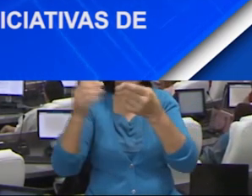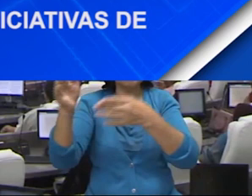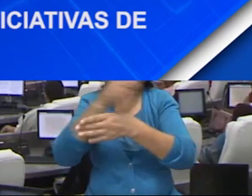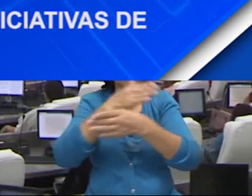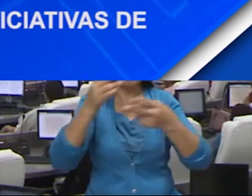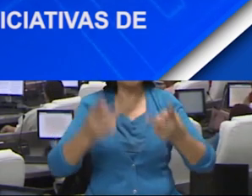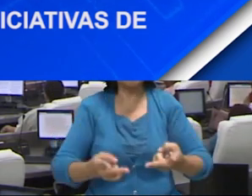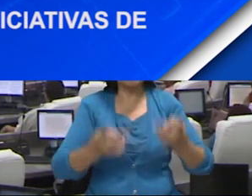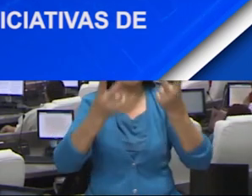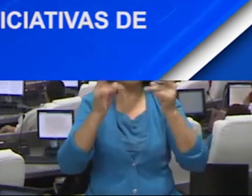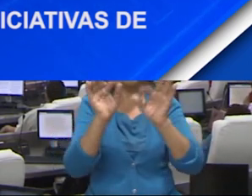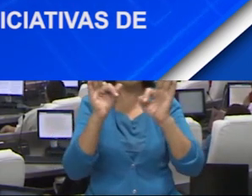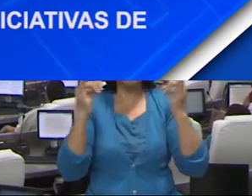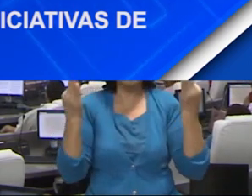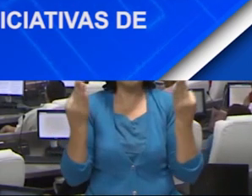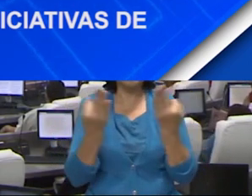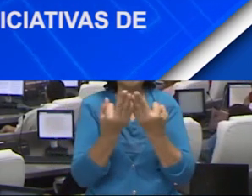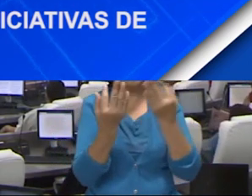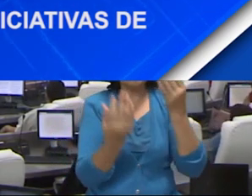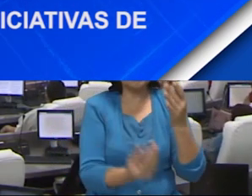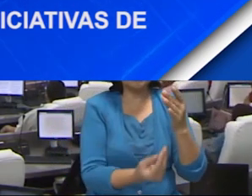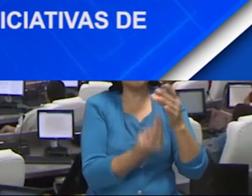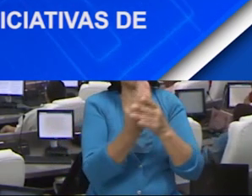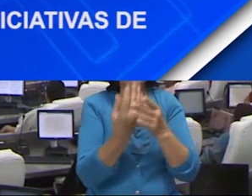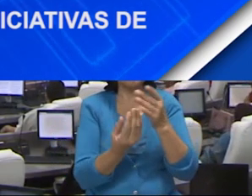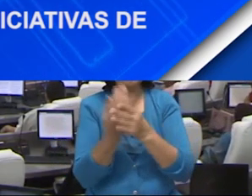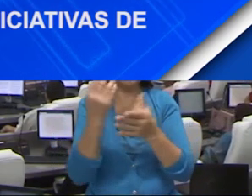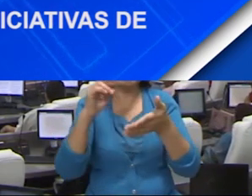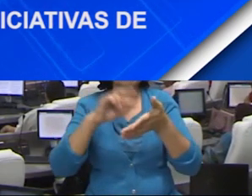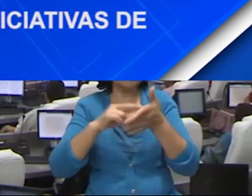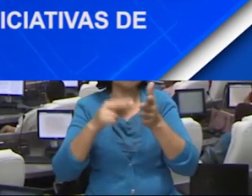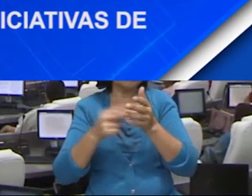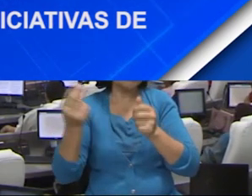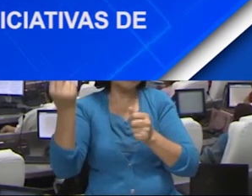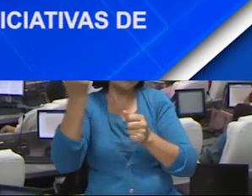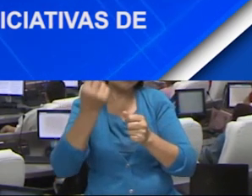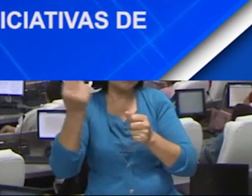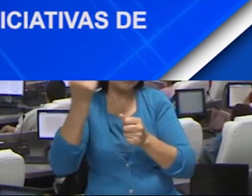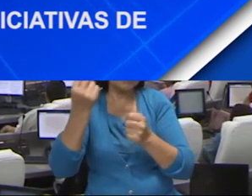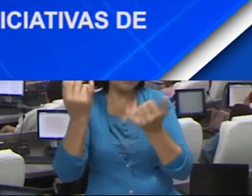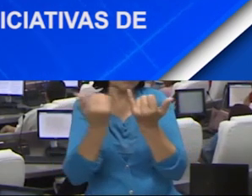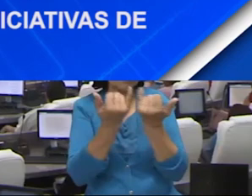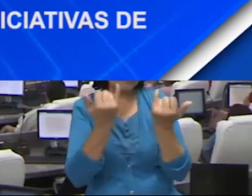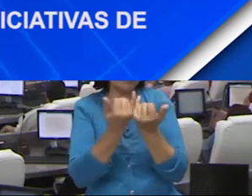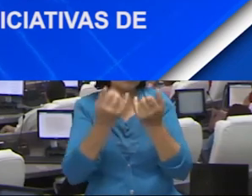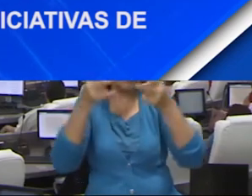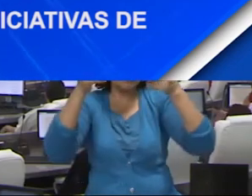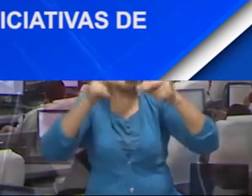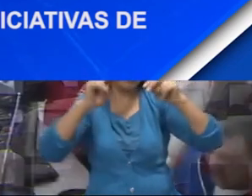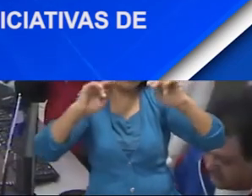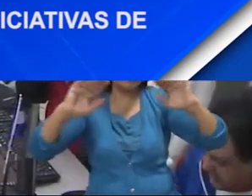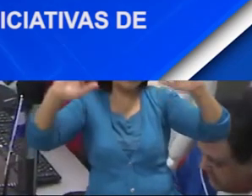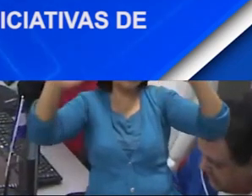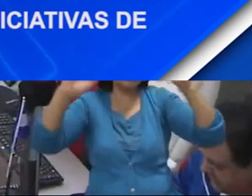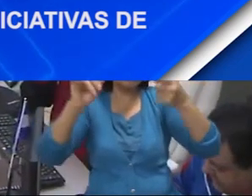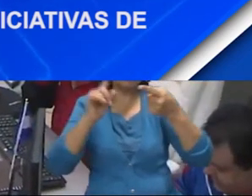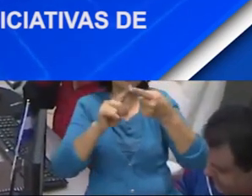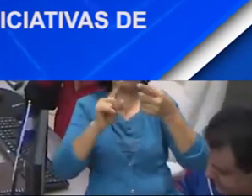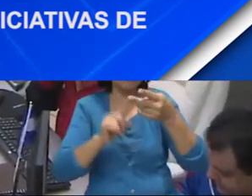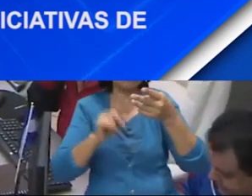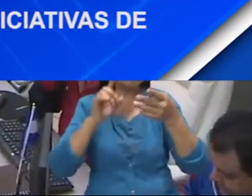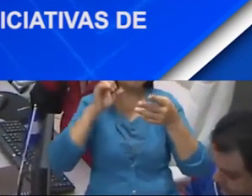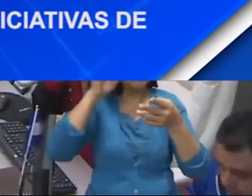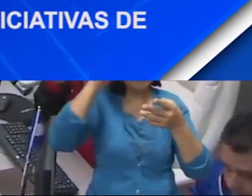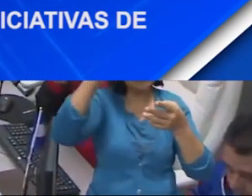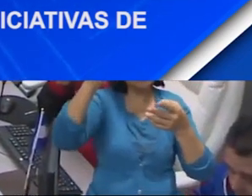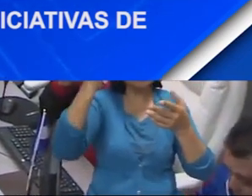y la República de Nicaragua para la implementación de las intervenciones conjuntas transfronterizas para la